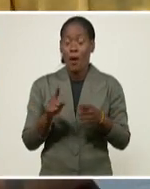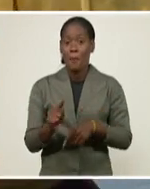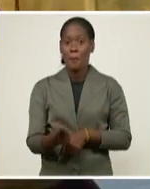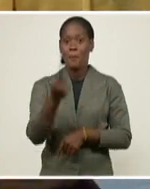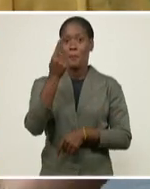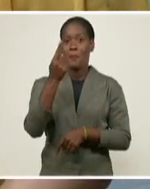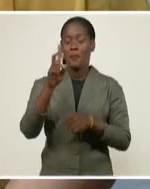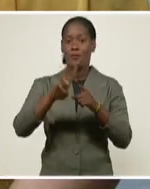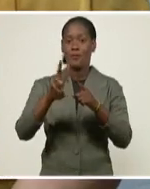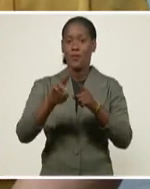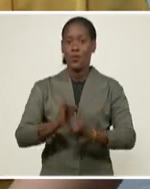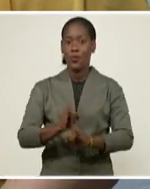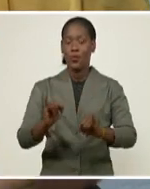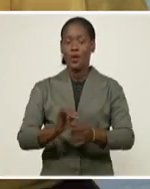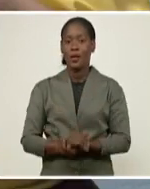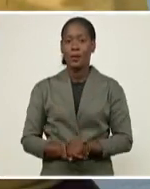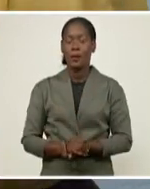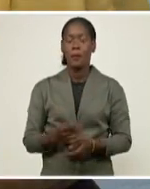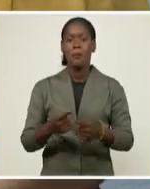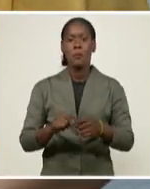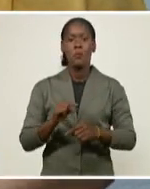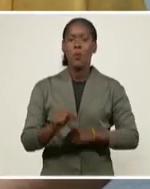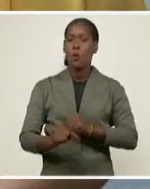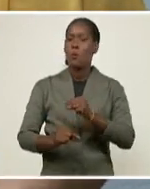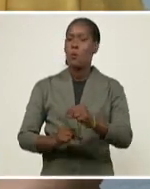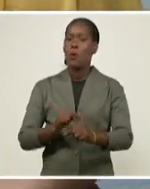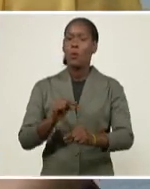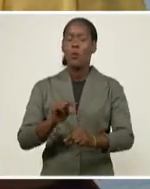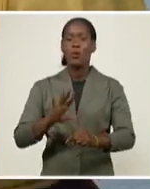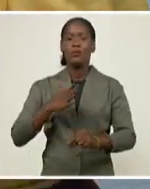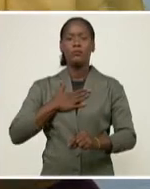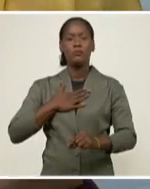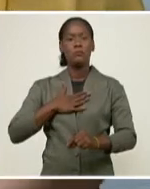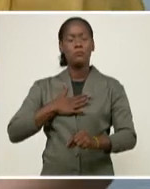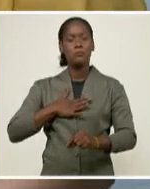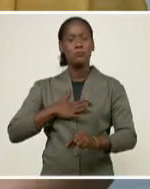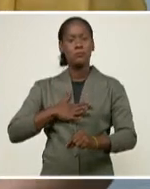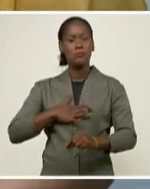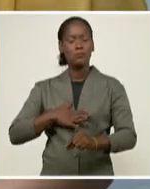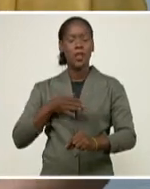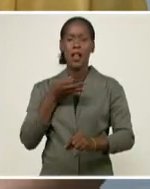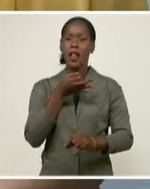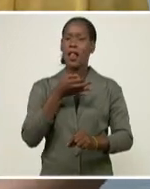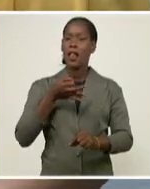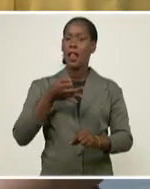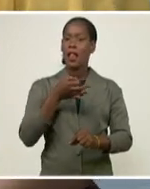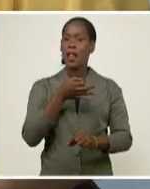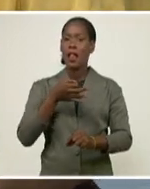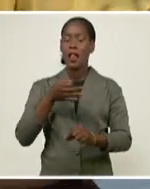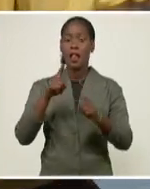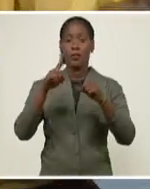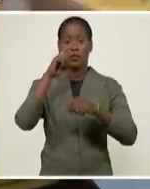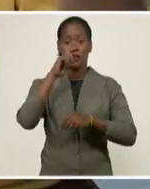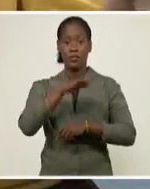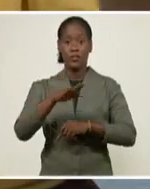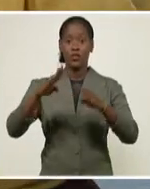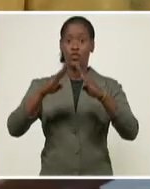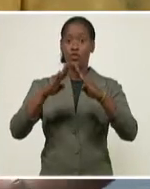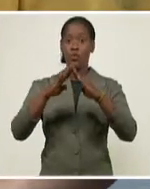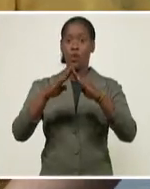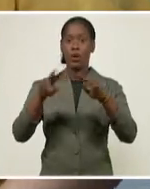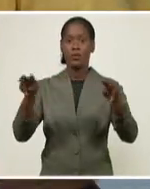pero ya hemos aprendido a controlarlos, a tener los nervios en el momento indicado, a